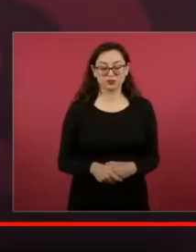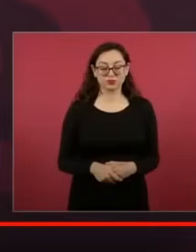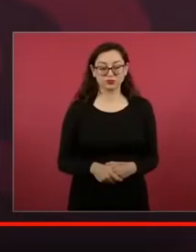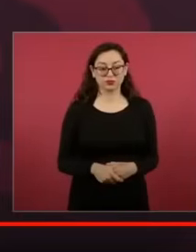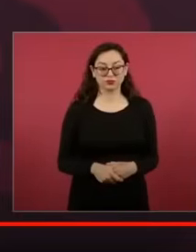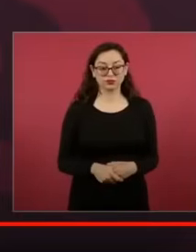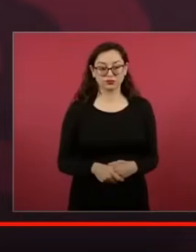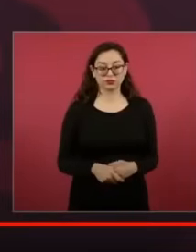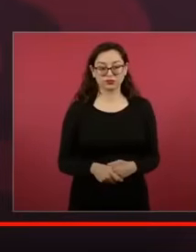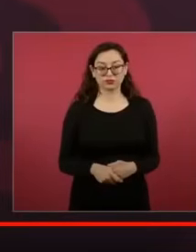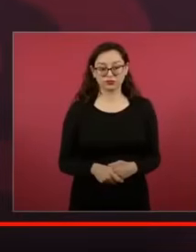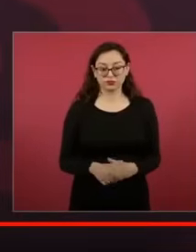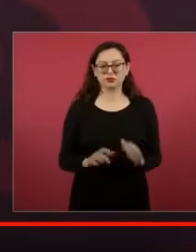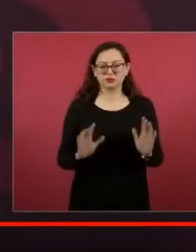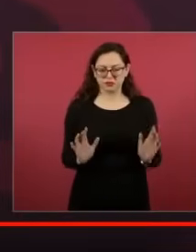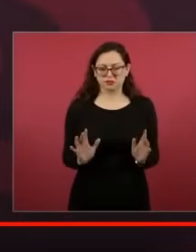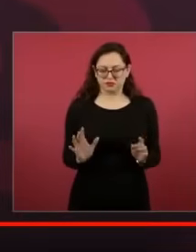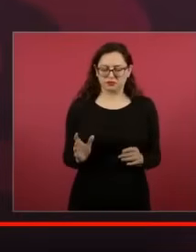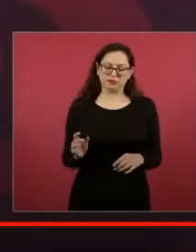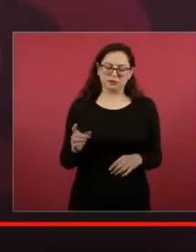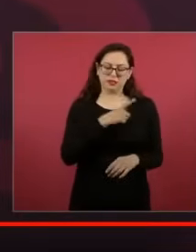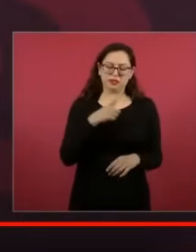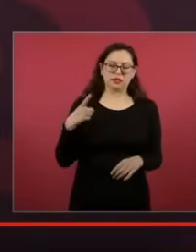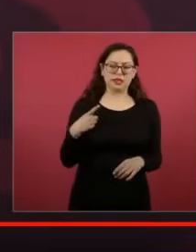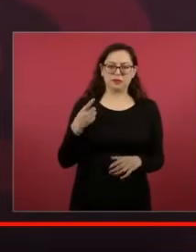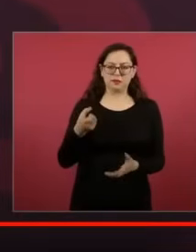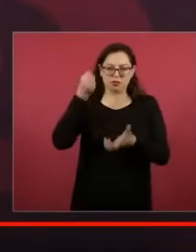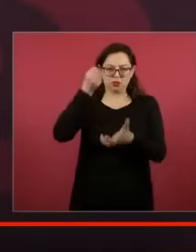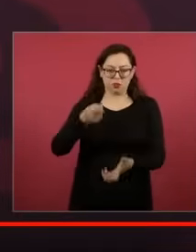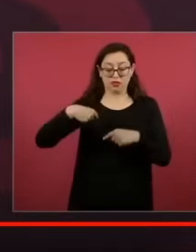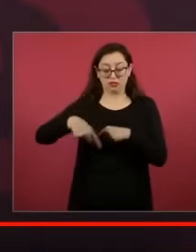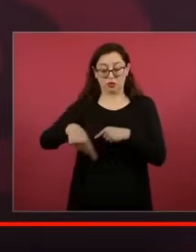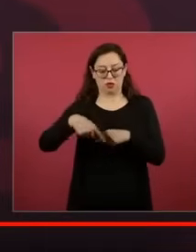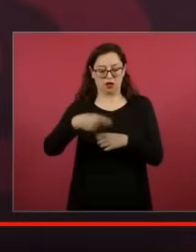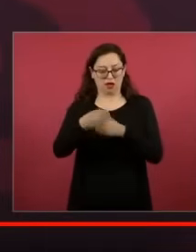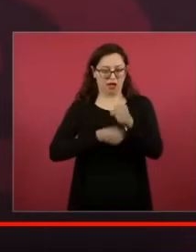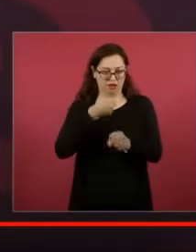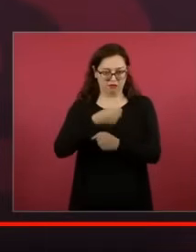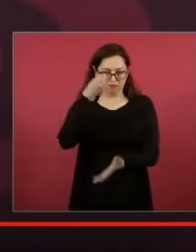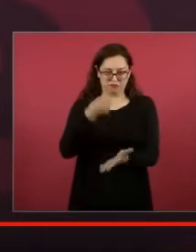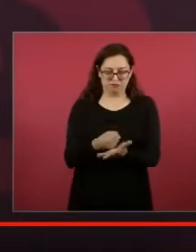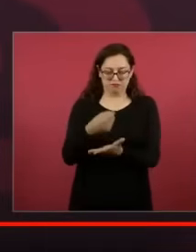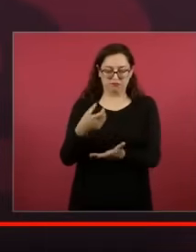mucho la atención cómo nos dejó obnubilados con todo ese tipo